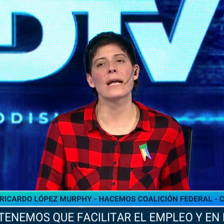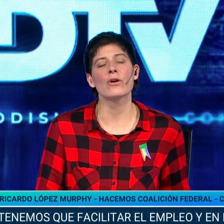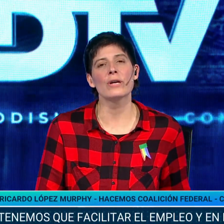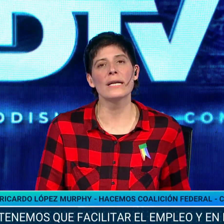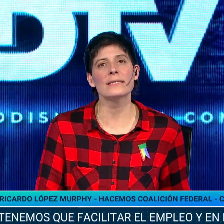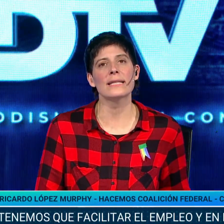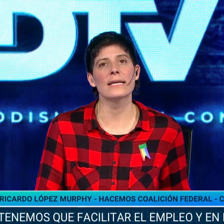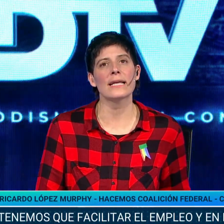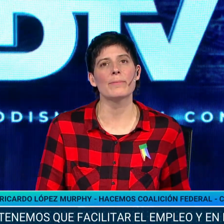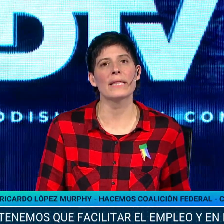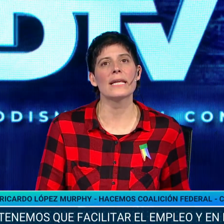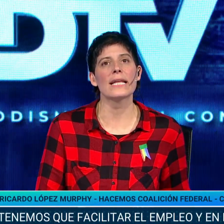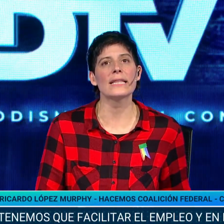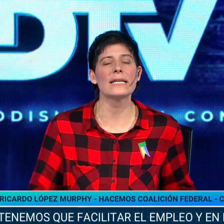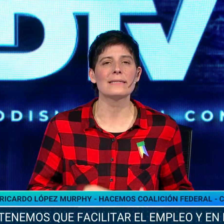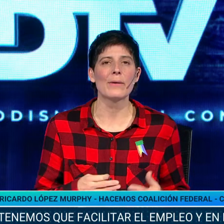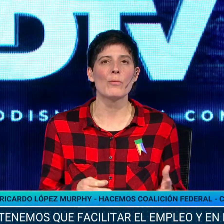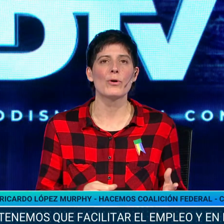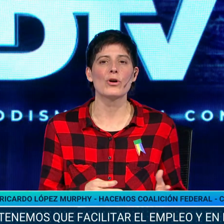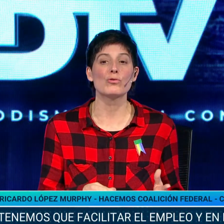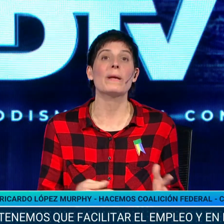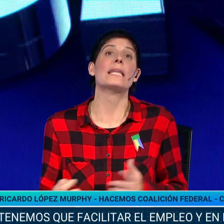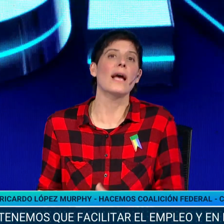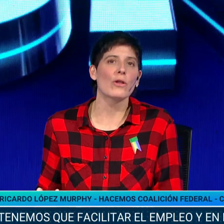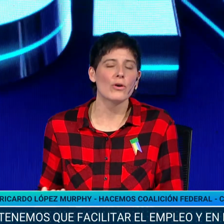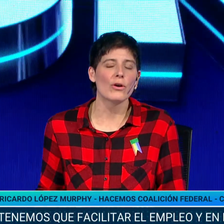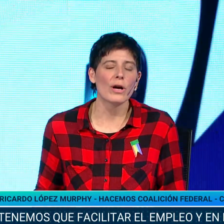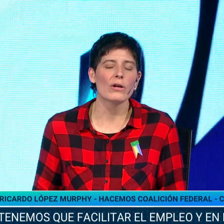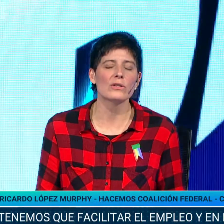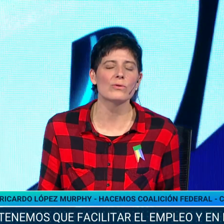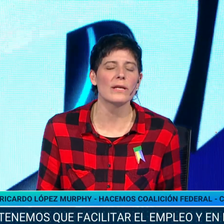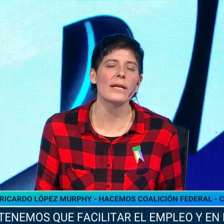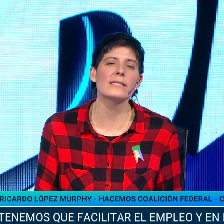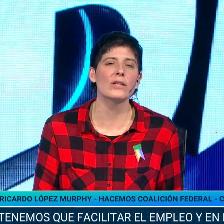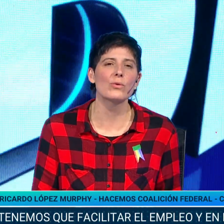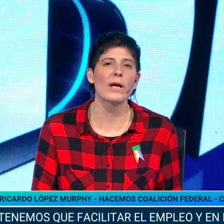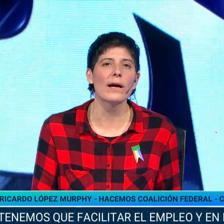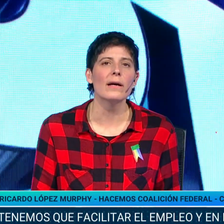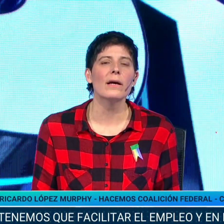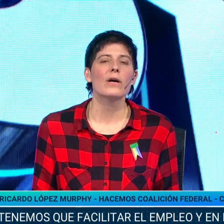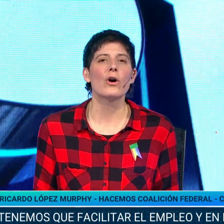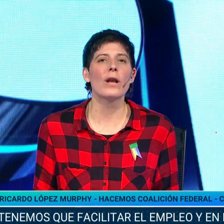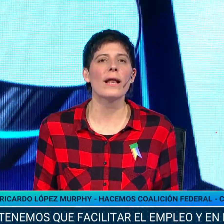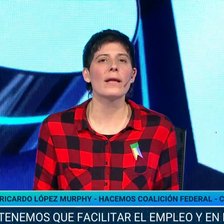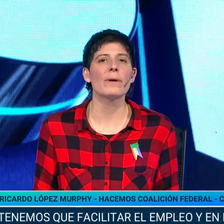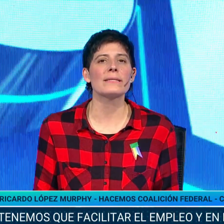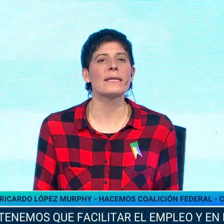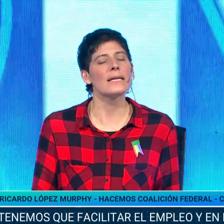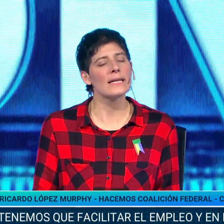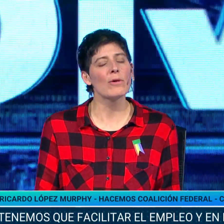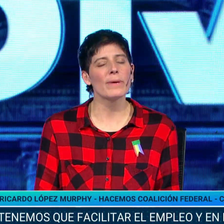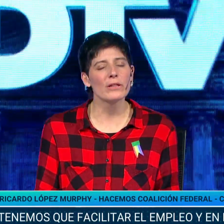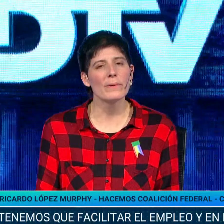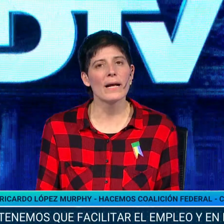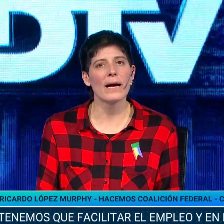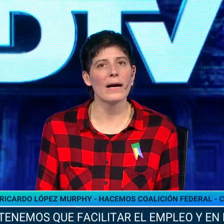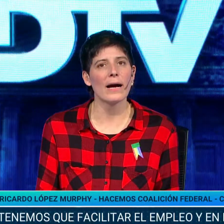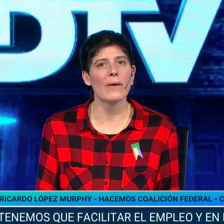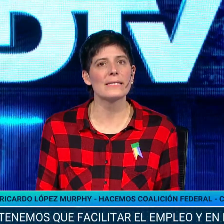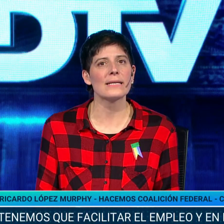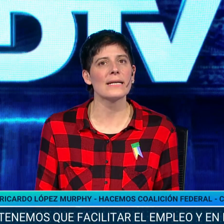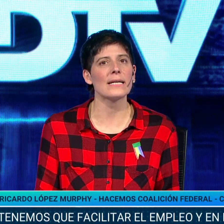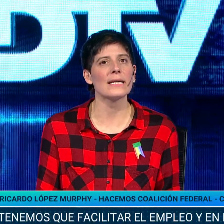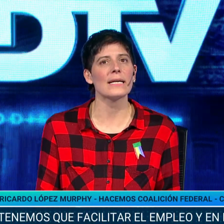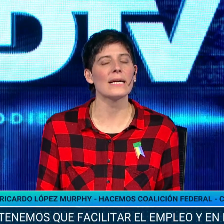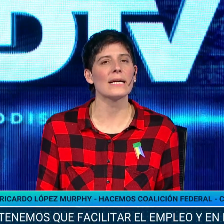Cámara de Senadores. Te queda pendiente y estaba un poco supeditado, ¿no?, a lo que sucediera sin duda con la ley bases. ¿Cree que es momento